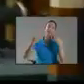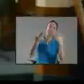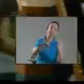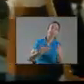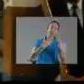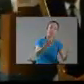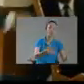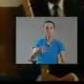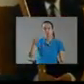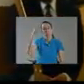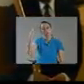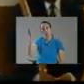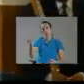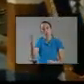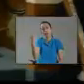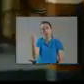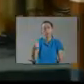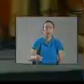valora.